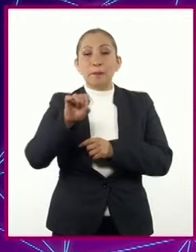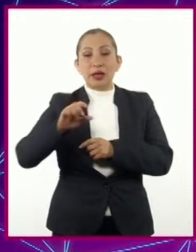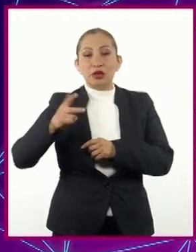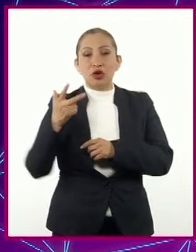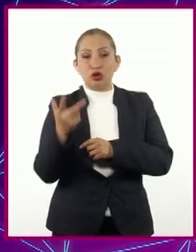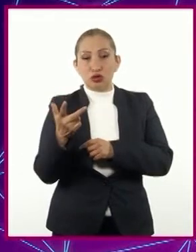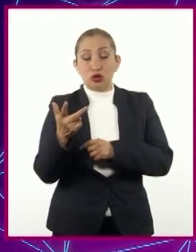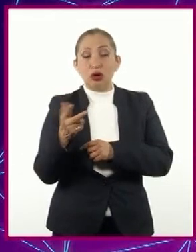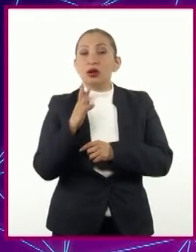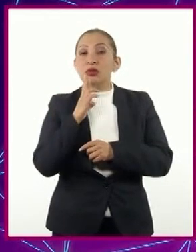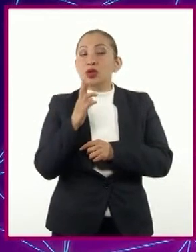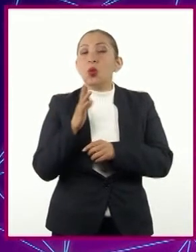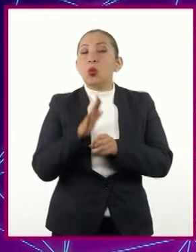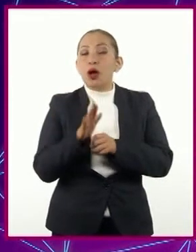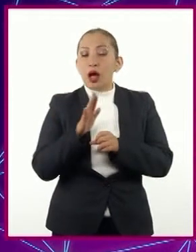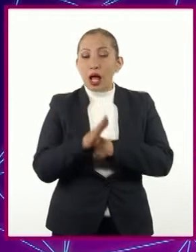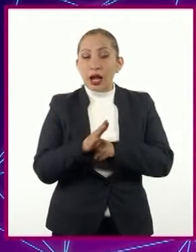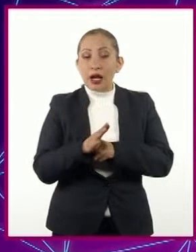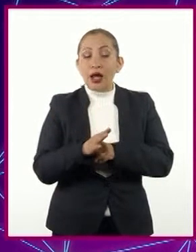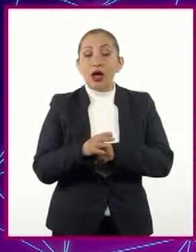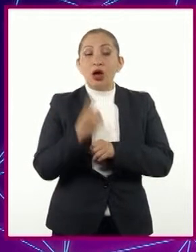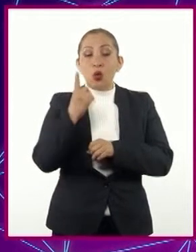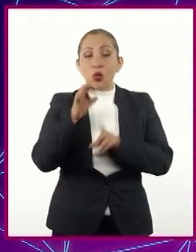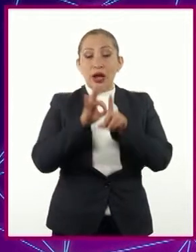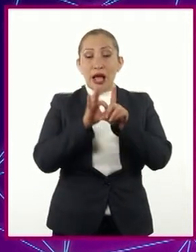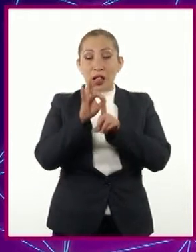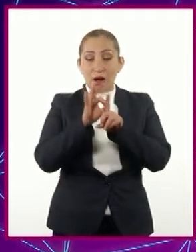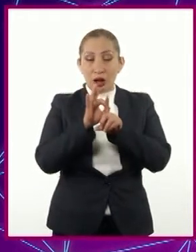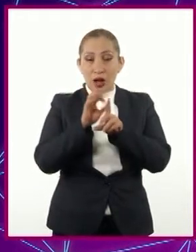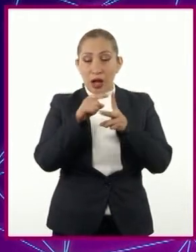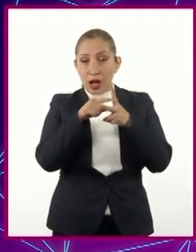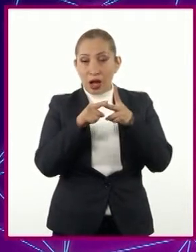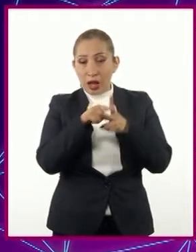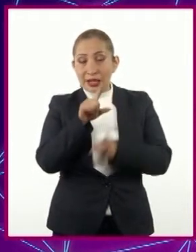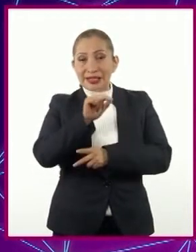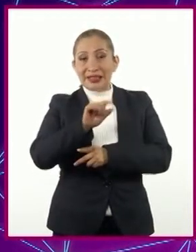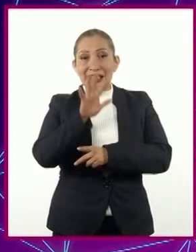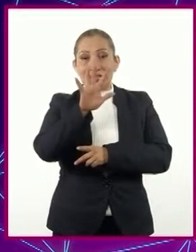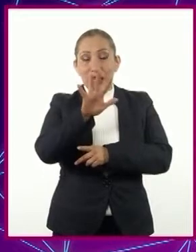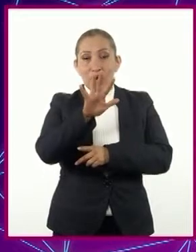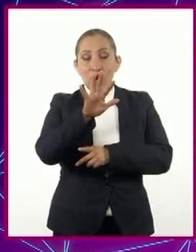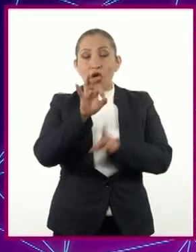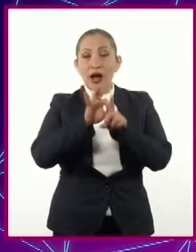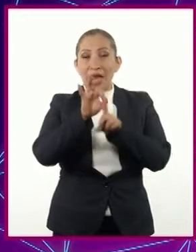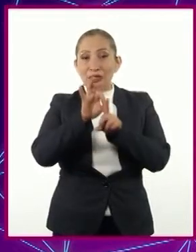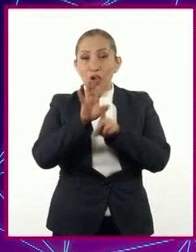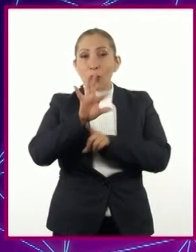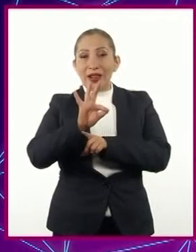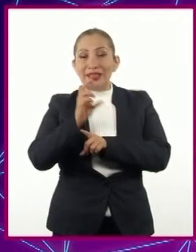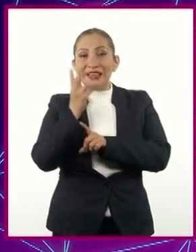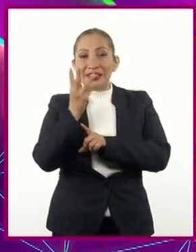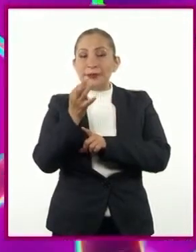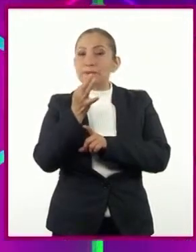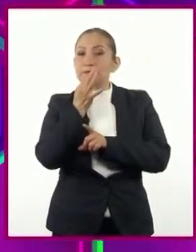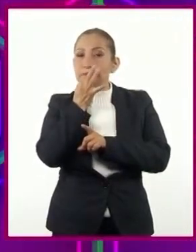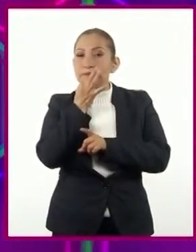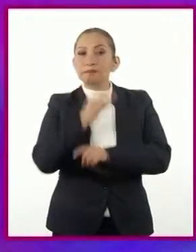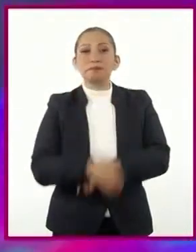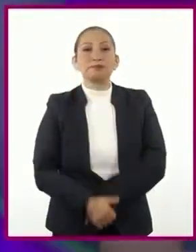3.928, que es igual a un ángulo de 75 grados 43